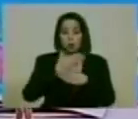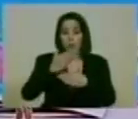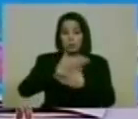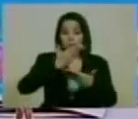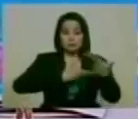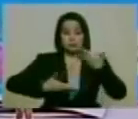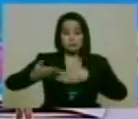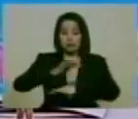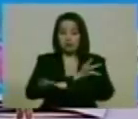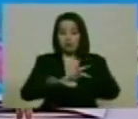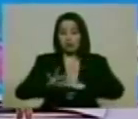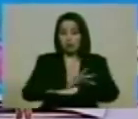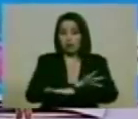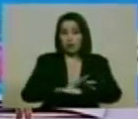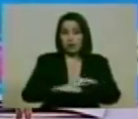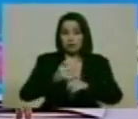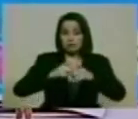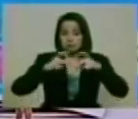un territorio.